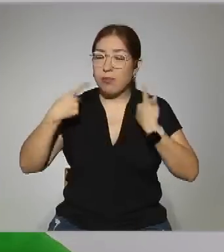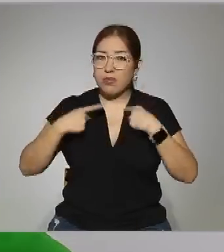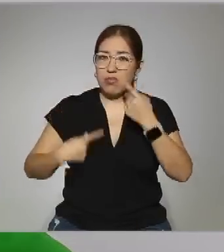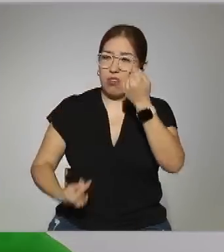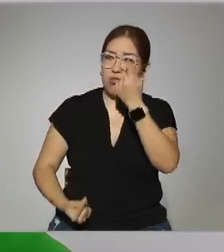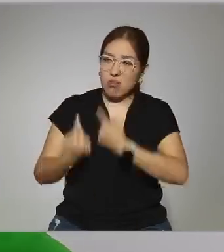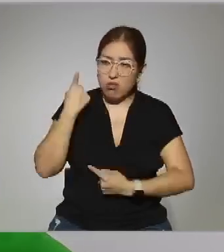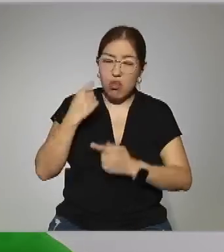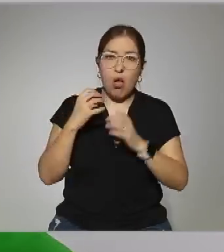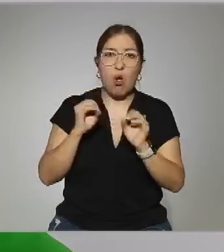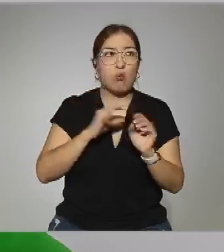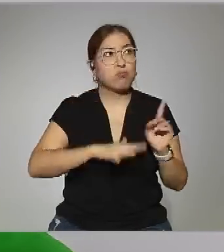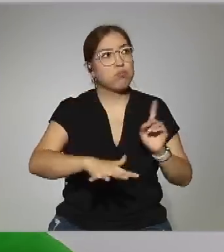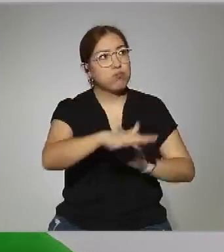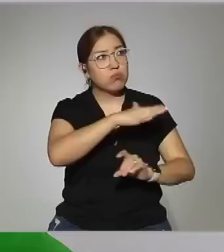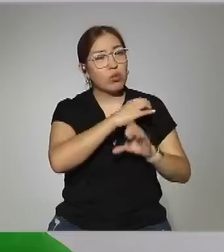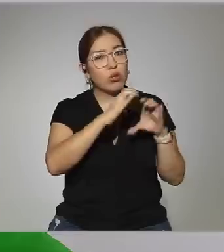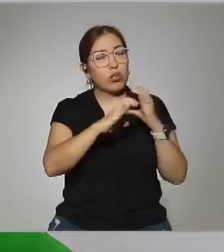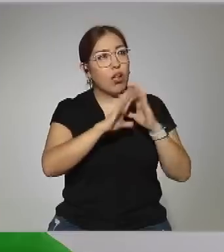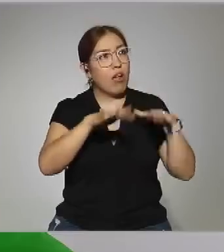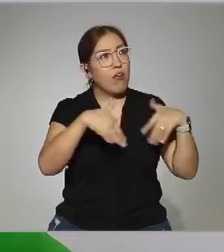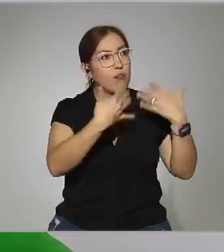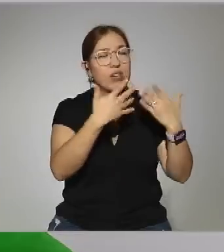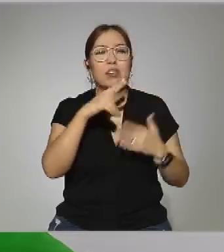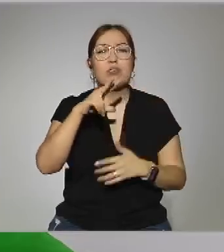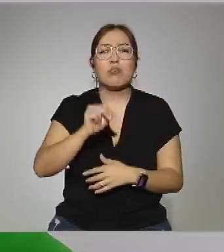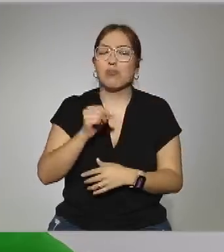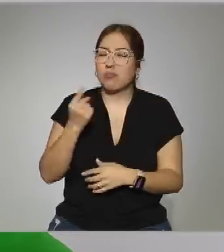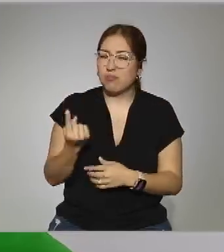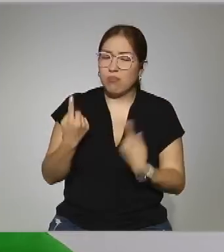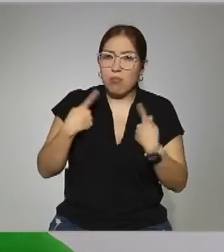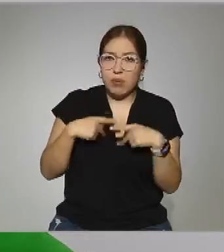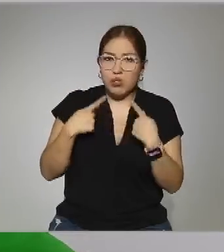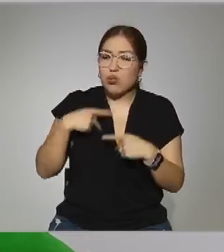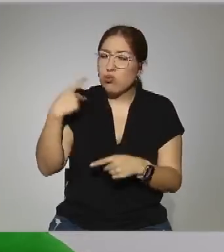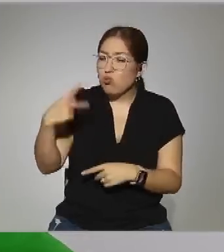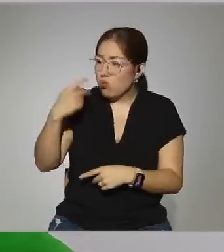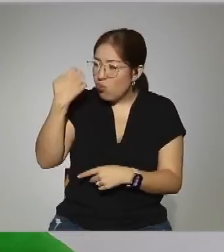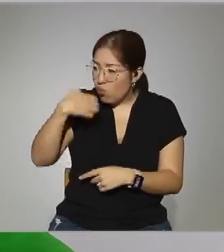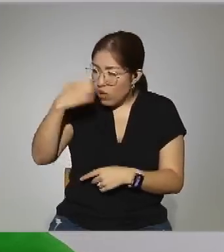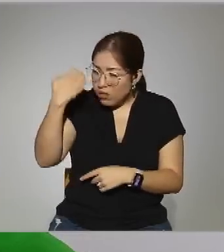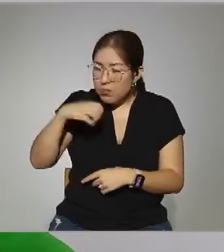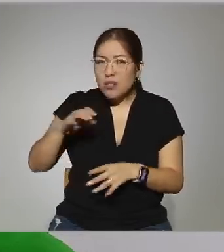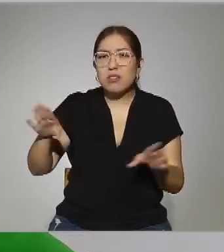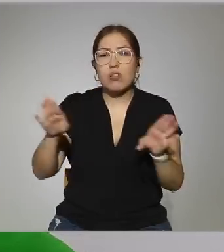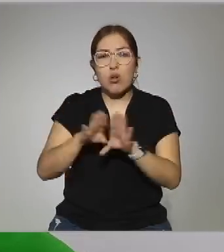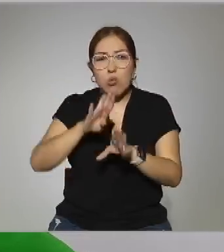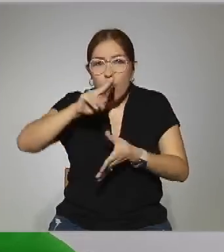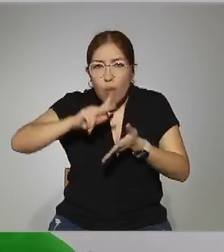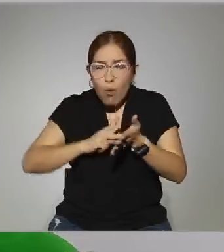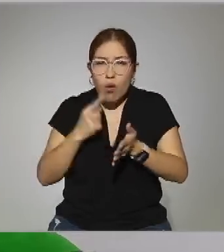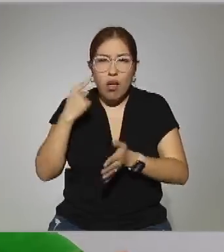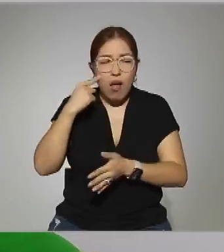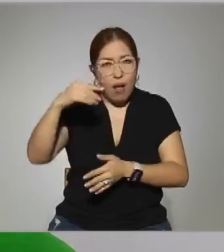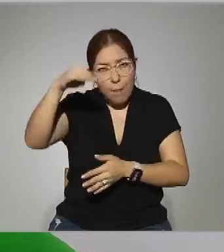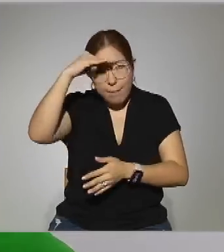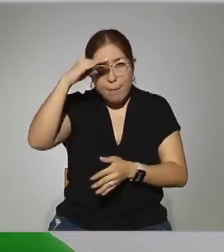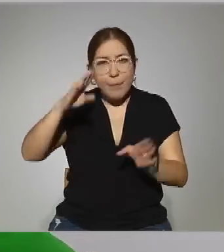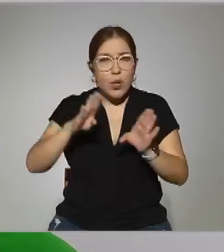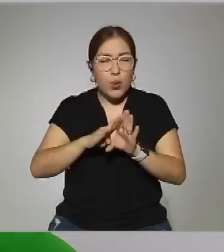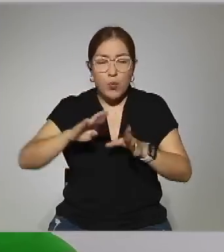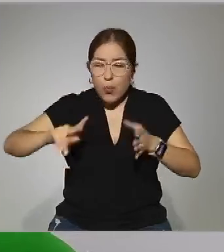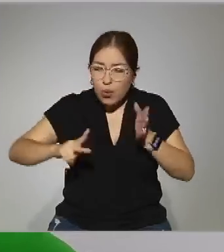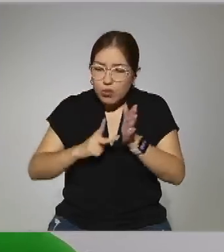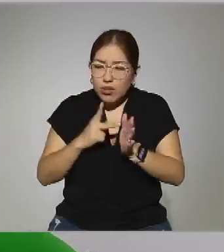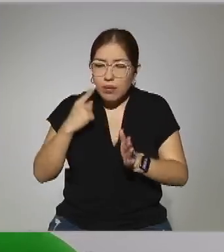algún factor ambiental, sino qué hace la persona de esa experiencia, cómo la resignifica, cómo la elabora, cómo le da un